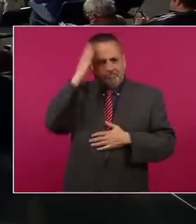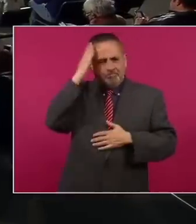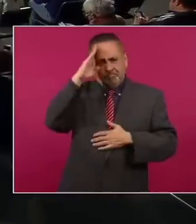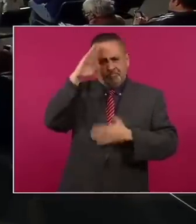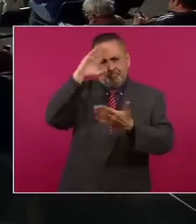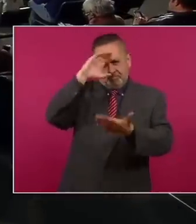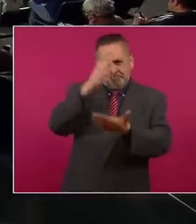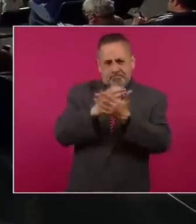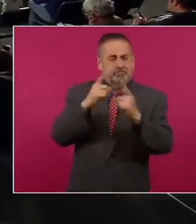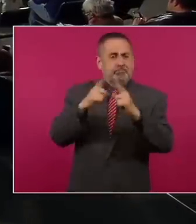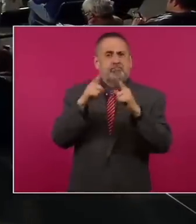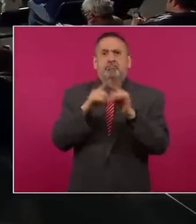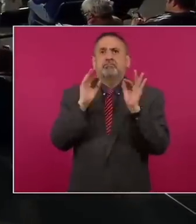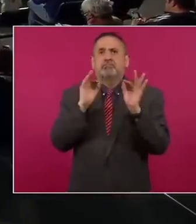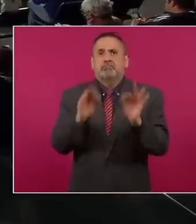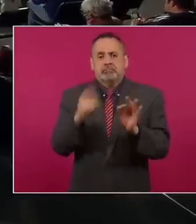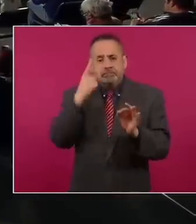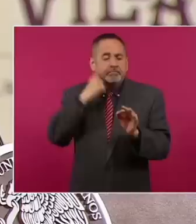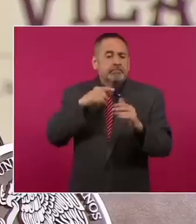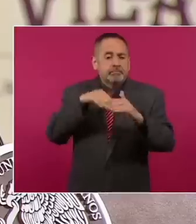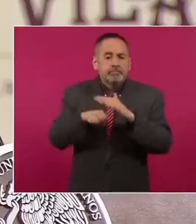dejarlo seguro